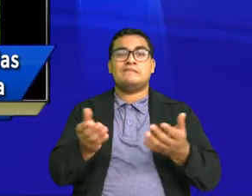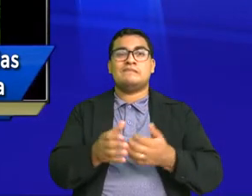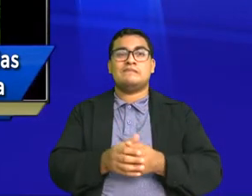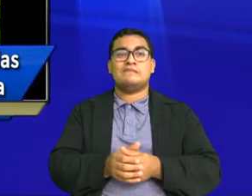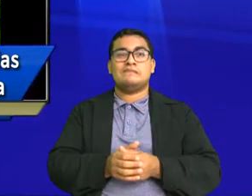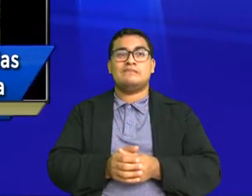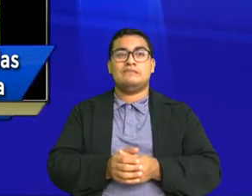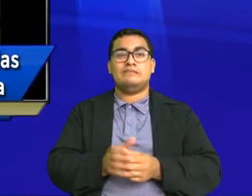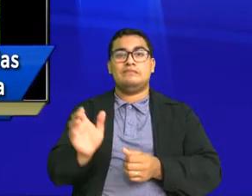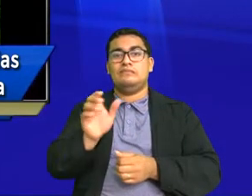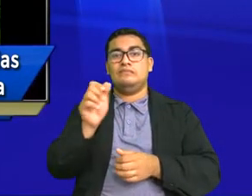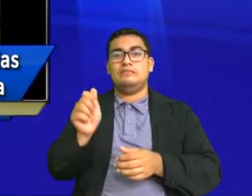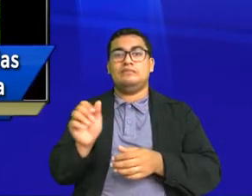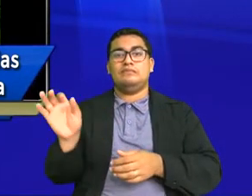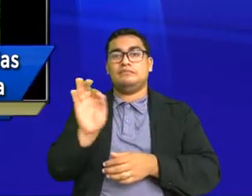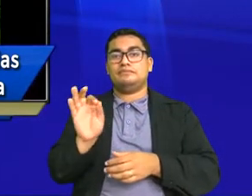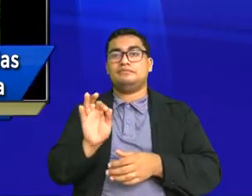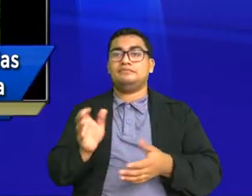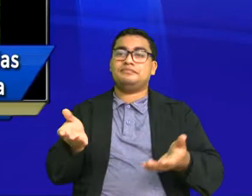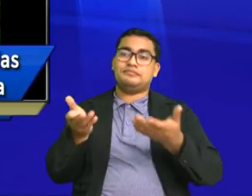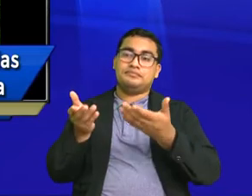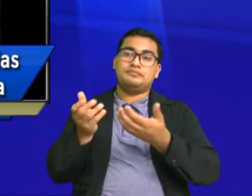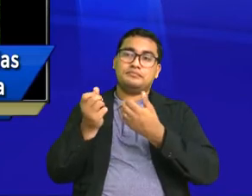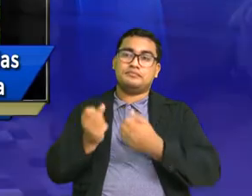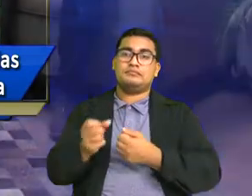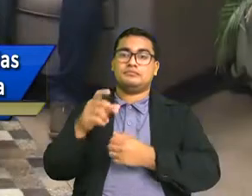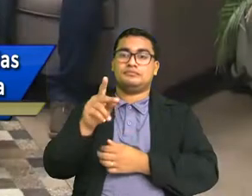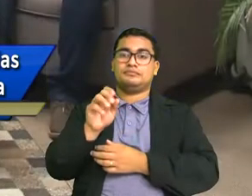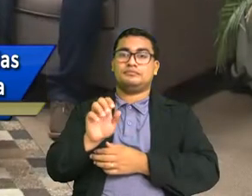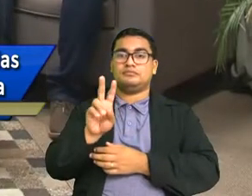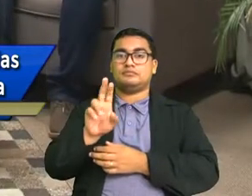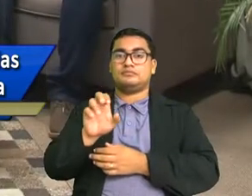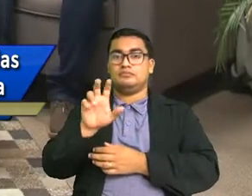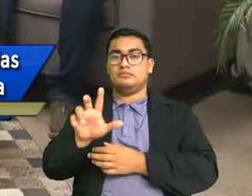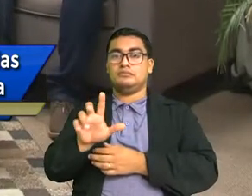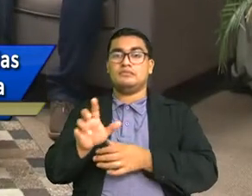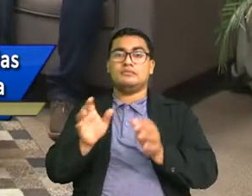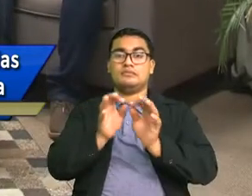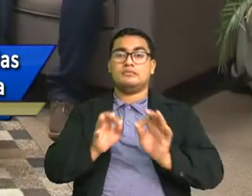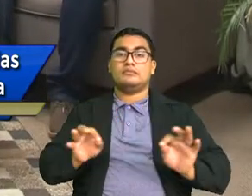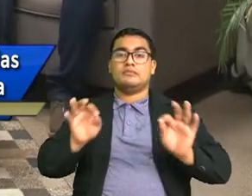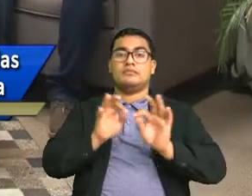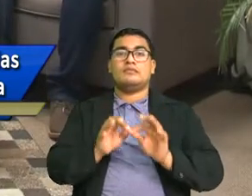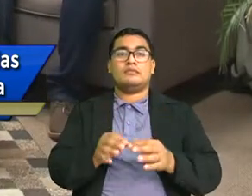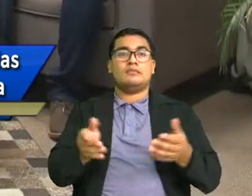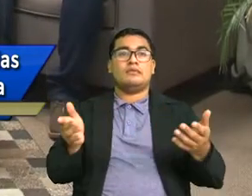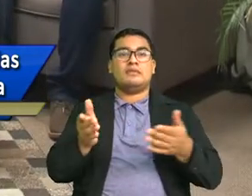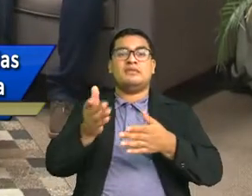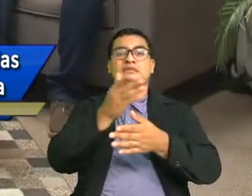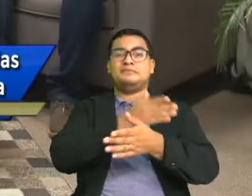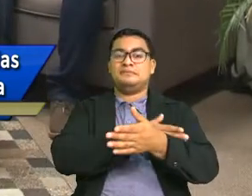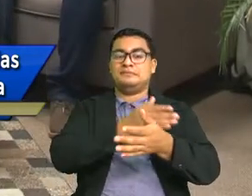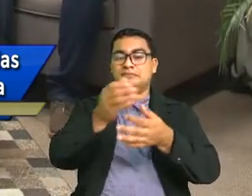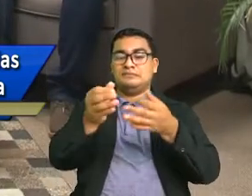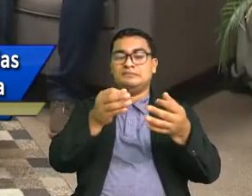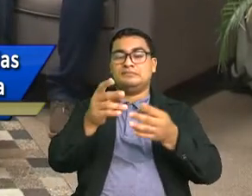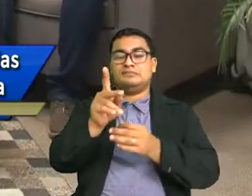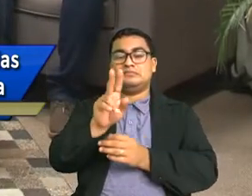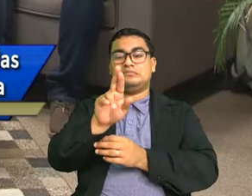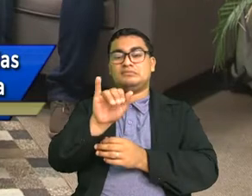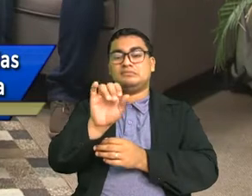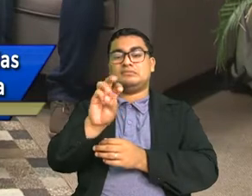a otros factores compañeros para ver entender un poquito ese acompañamiento y las expectativas planteadas en esta conciencia de primera